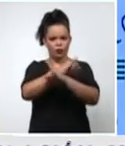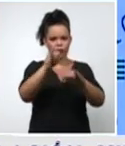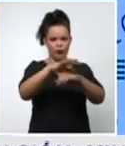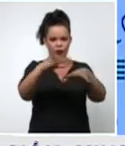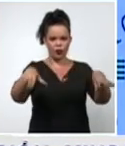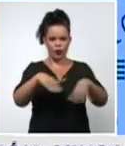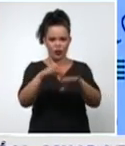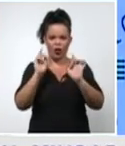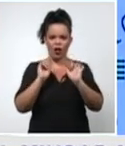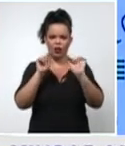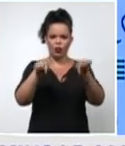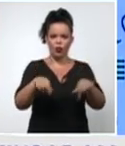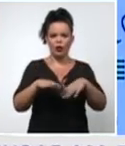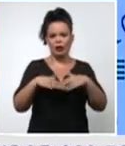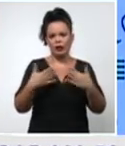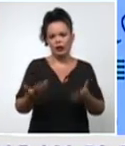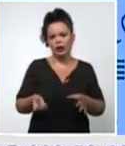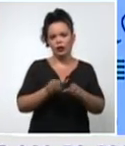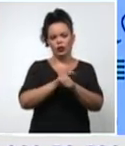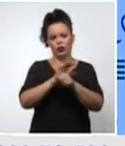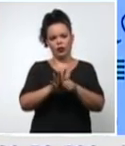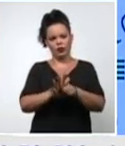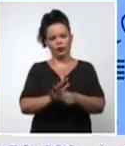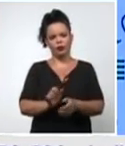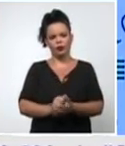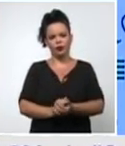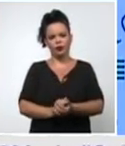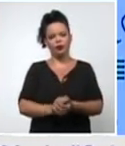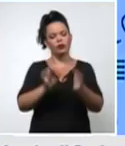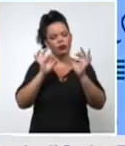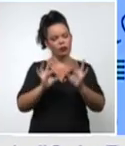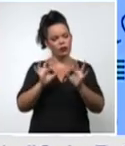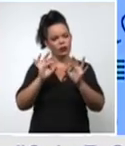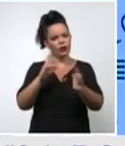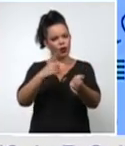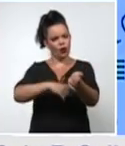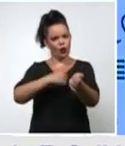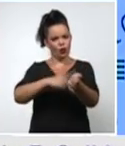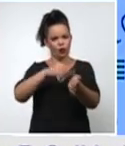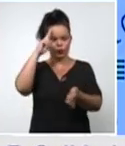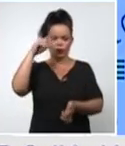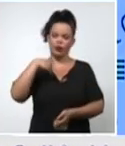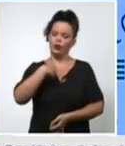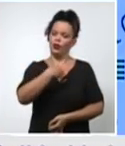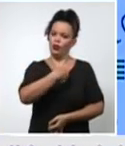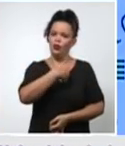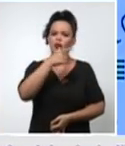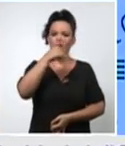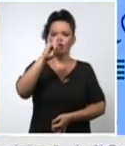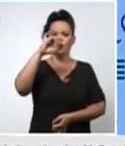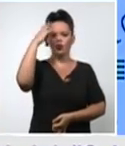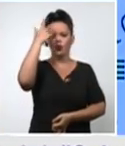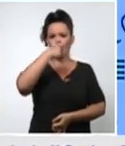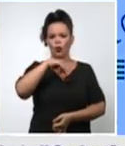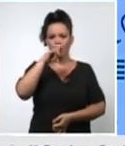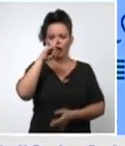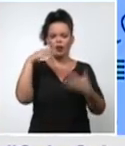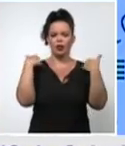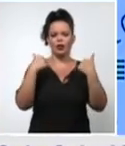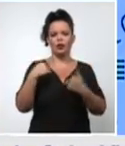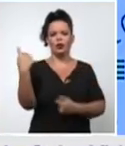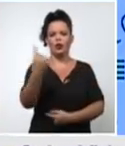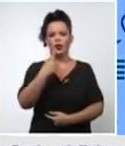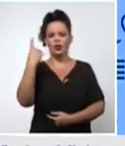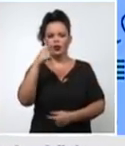país frente a la COVID-19. Nos acompaña, como ya es habitual, el doctor Francisco Durán García, director nacional de Epidemiología del